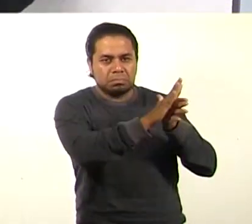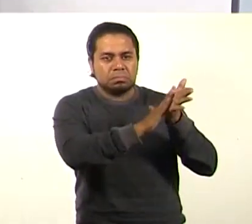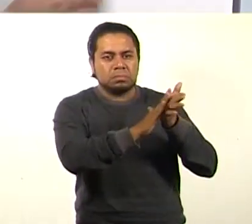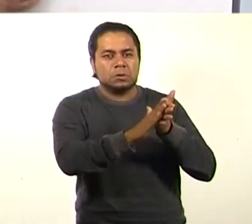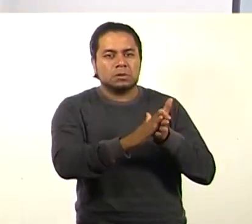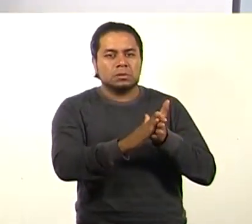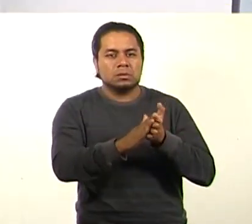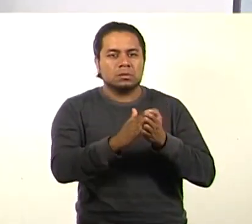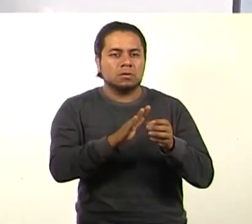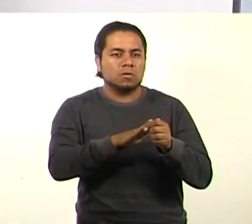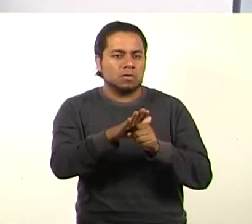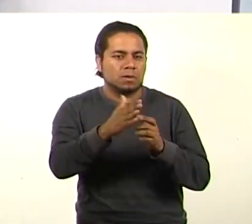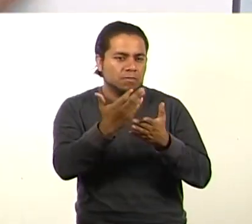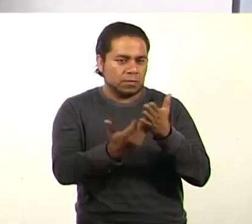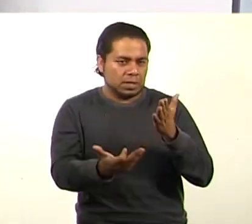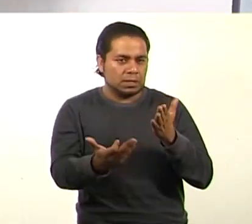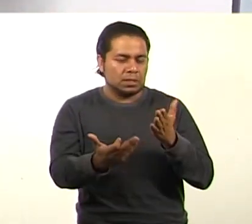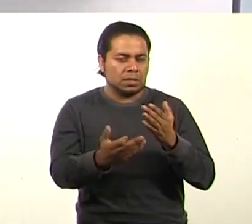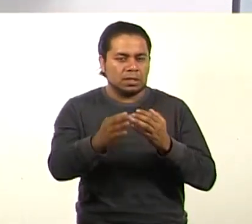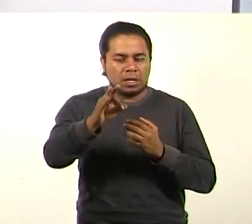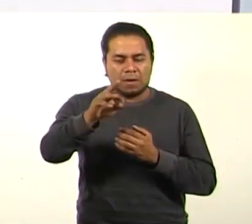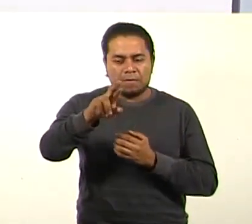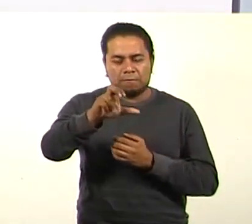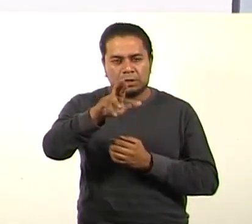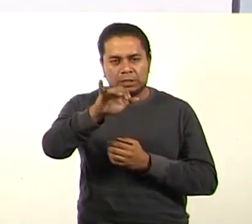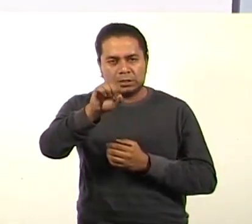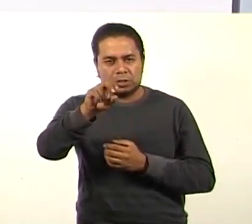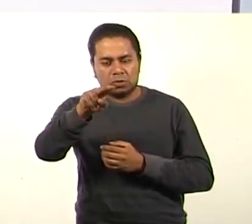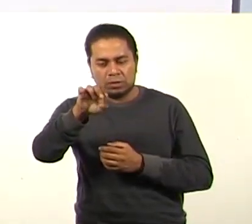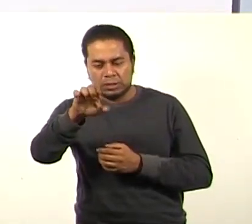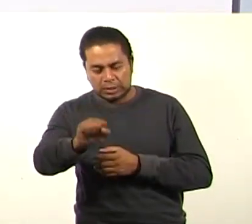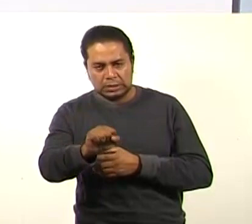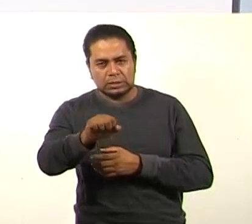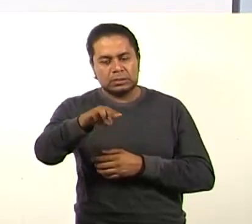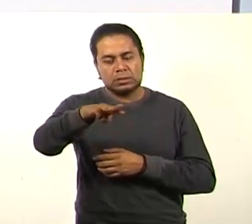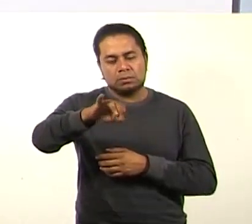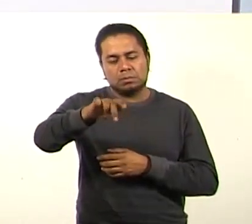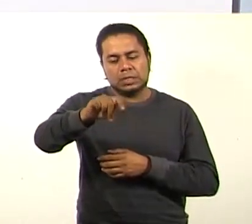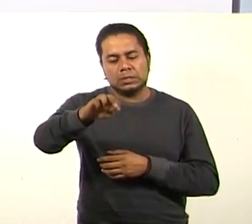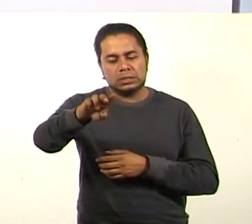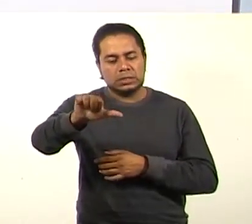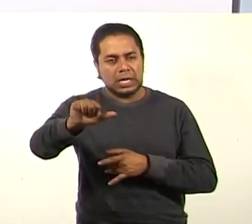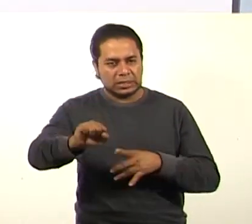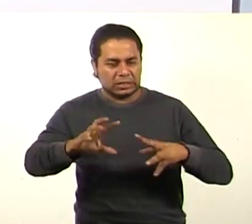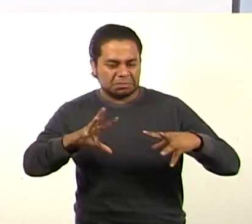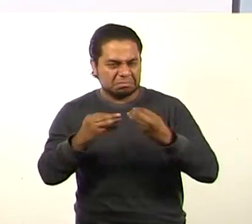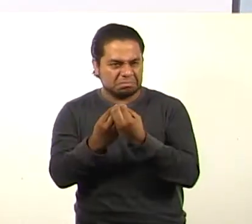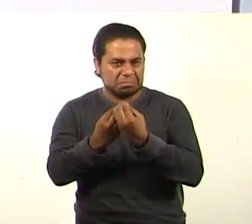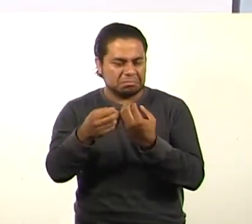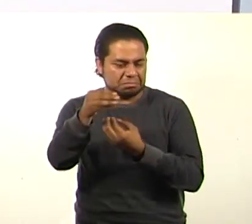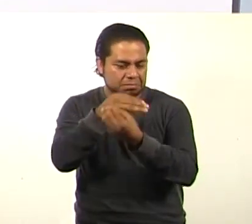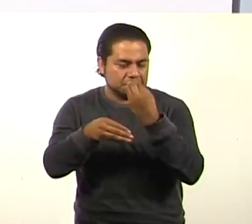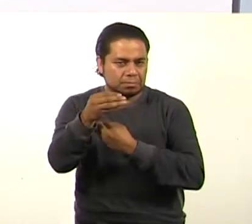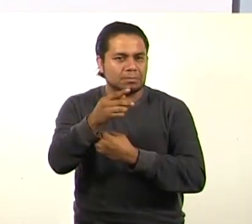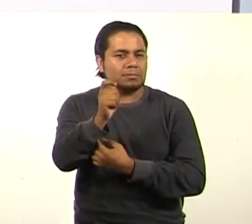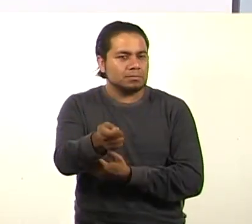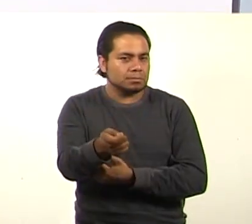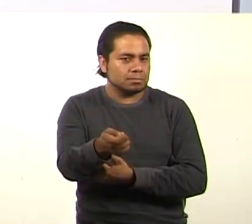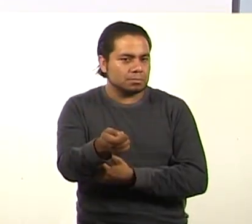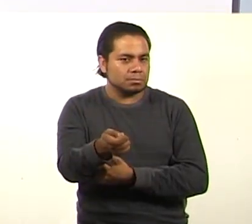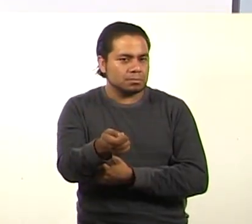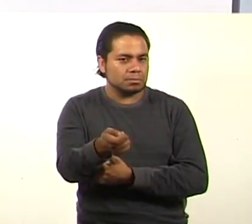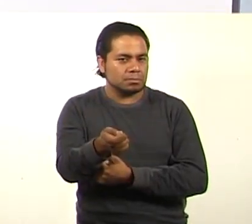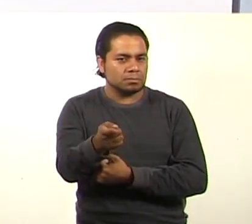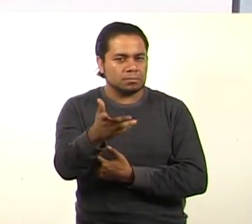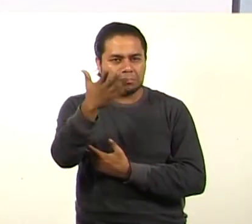vamos a hablar de las fracciones mixtas. Las fracciones mixtas son las que obviamente, si